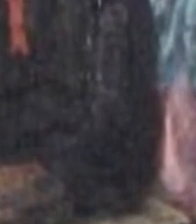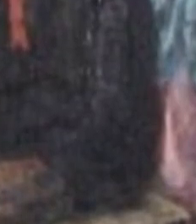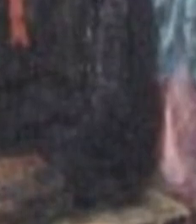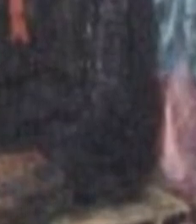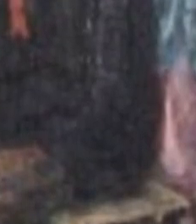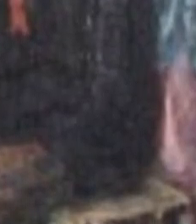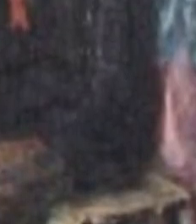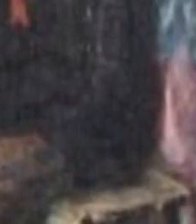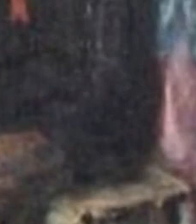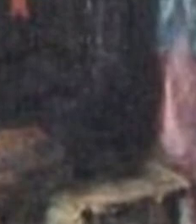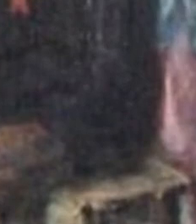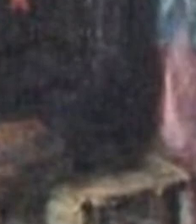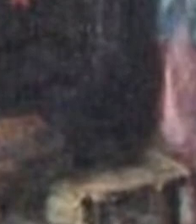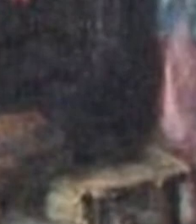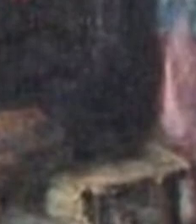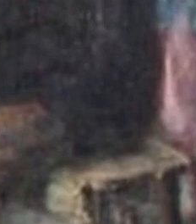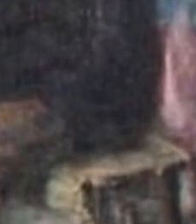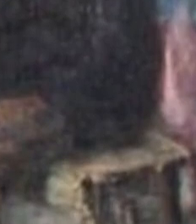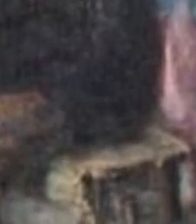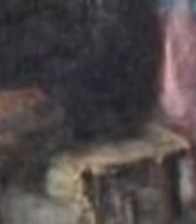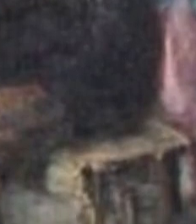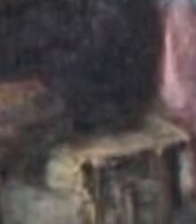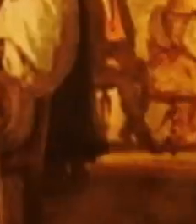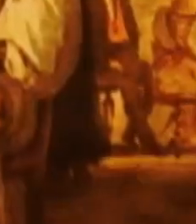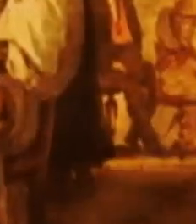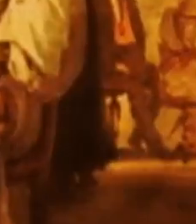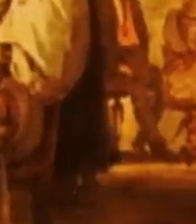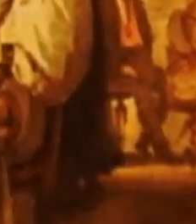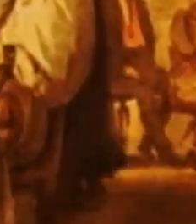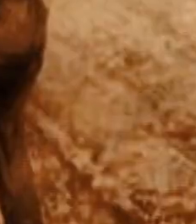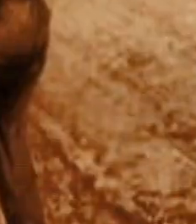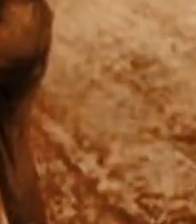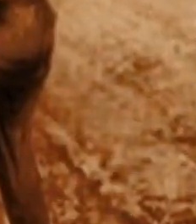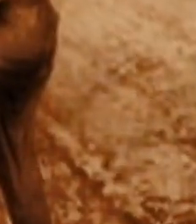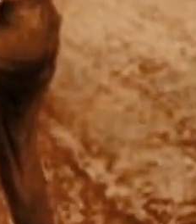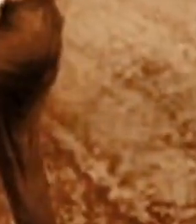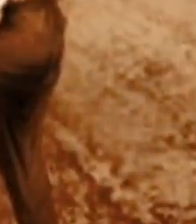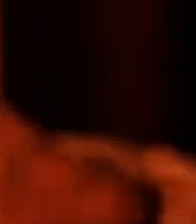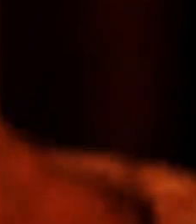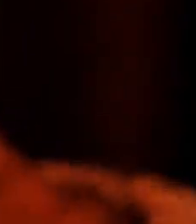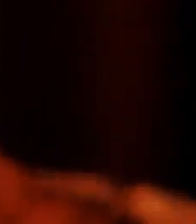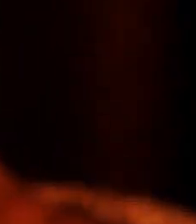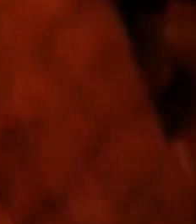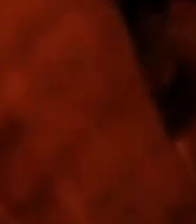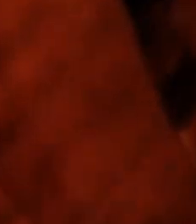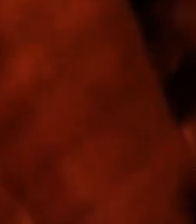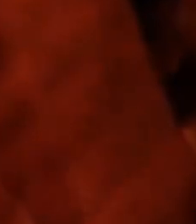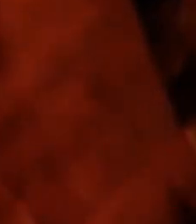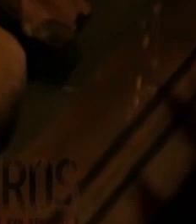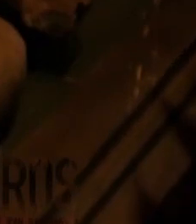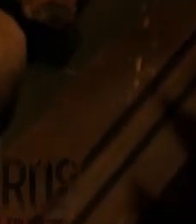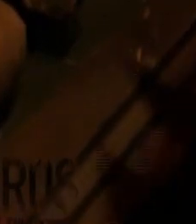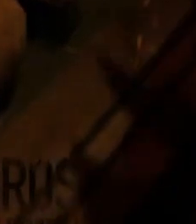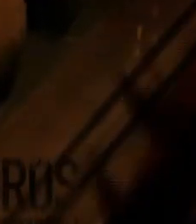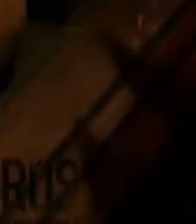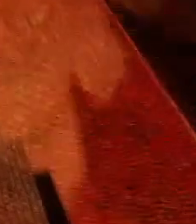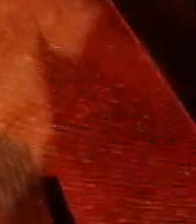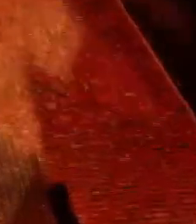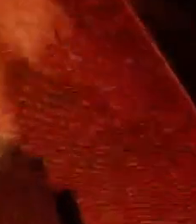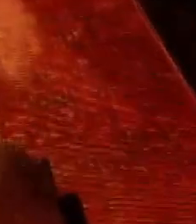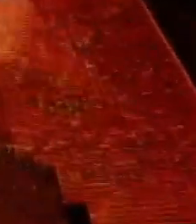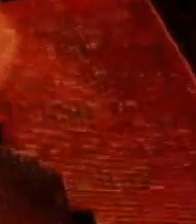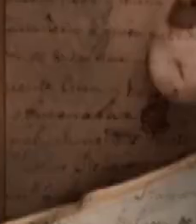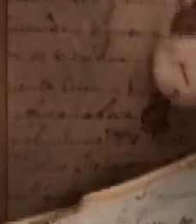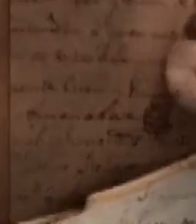Franja Afros en Latinoamérica. Durante este mes de agosto, dedicaremos una franja a la historia y